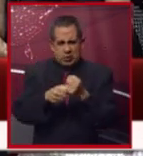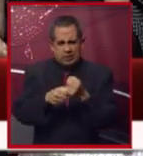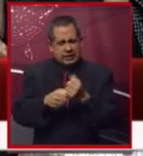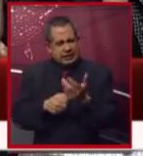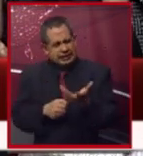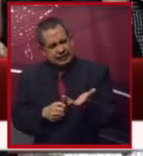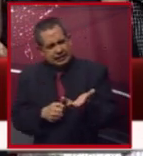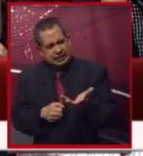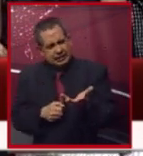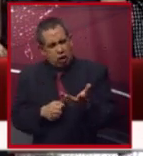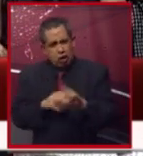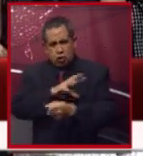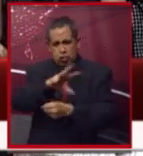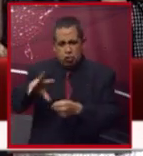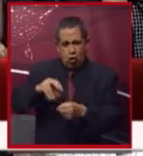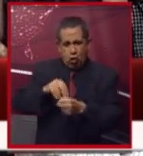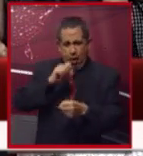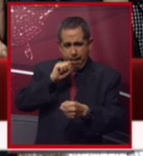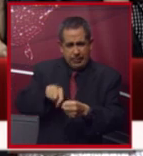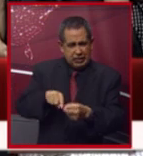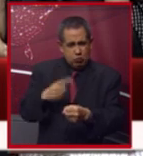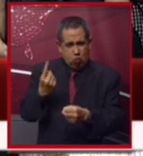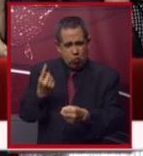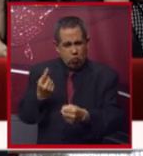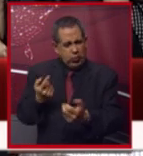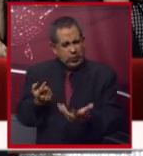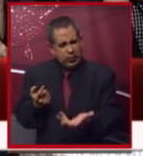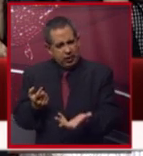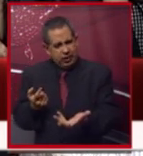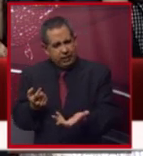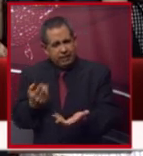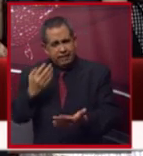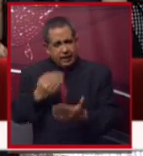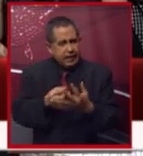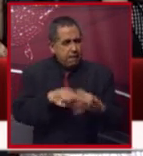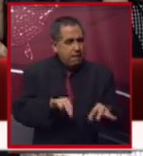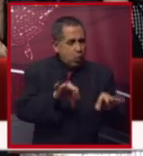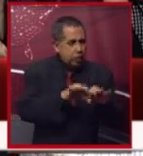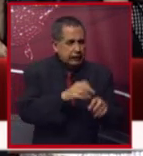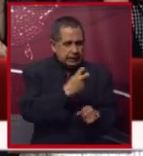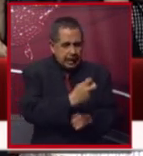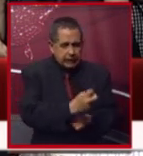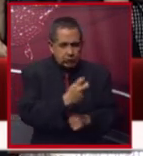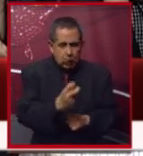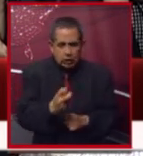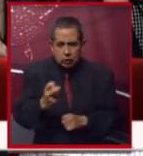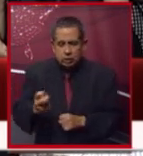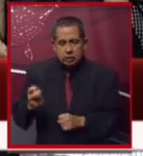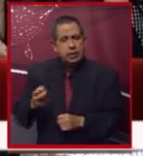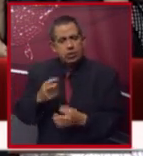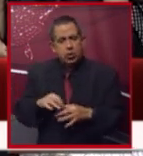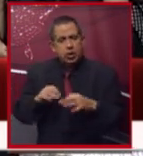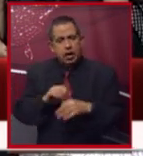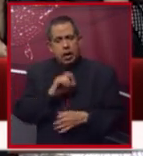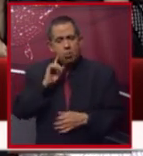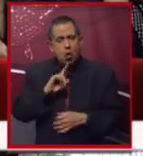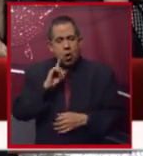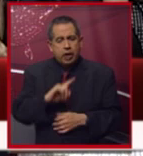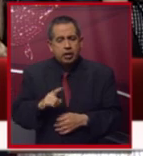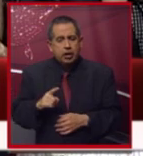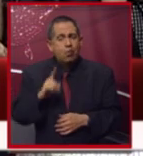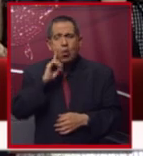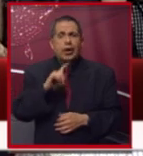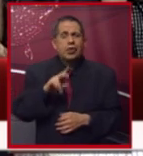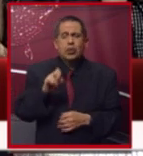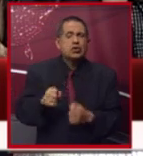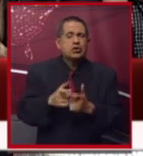Están metiendo todo en el mismo cesto. No están dando la importancia a lo que somos las mujeres. Las mujeres no somos un